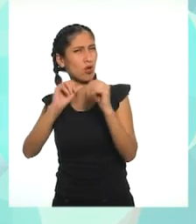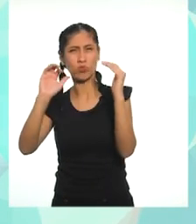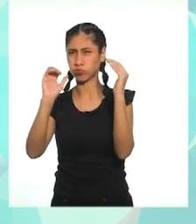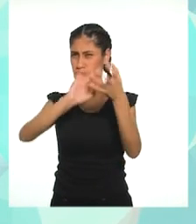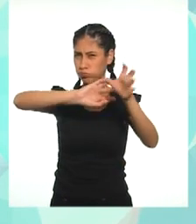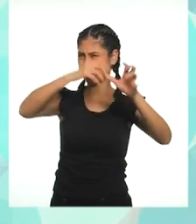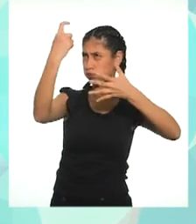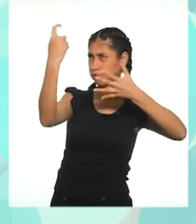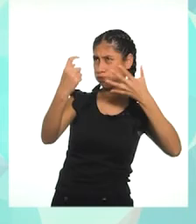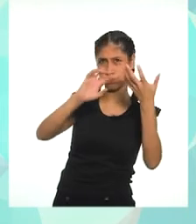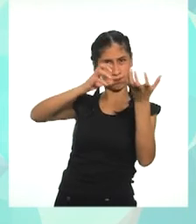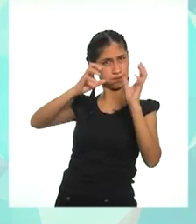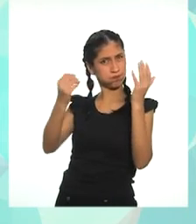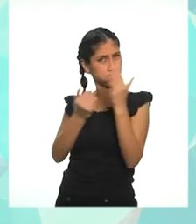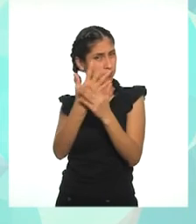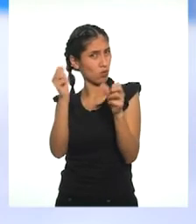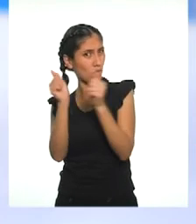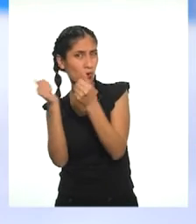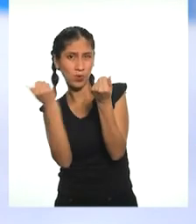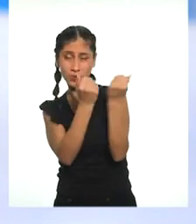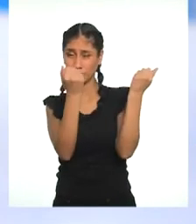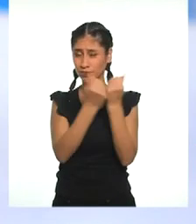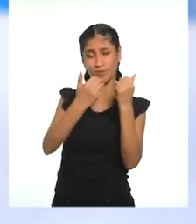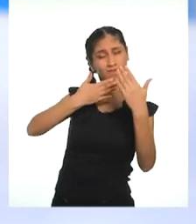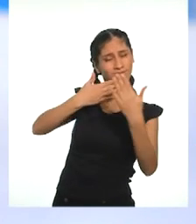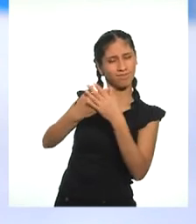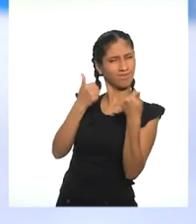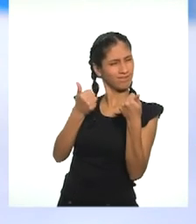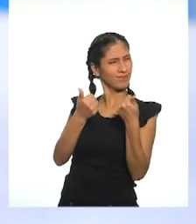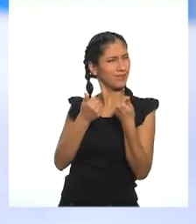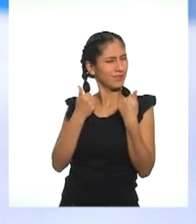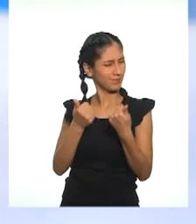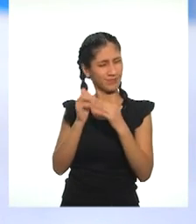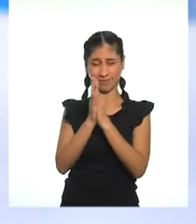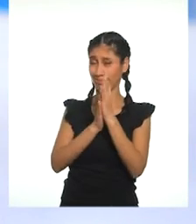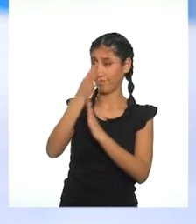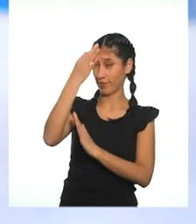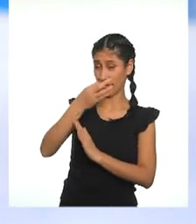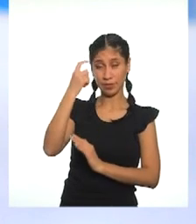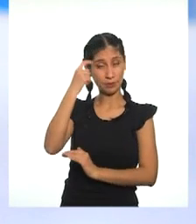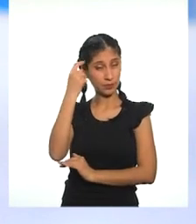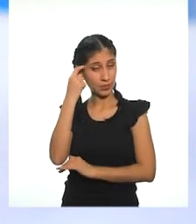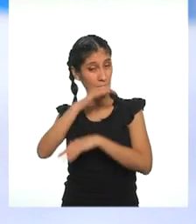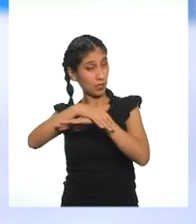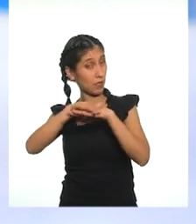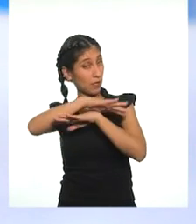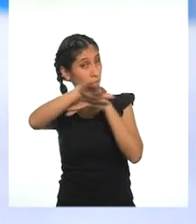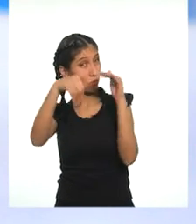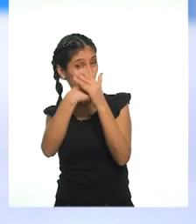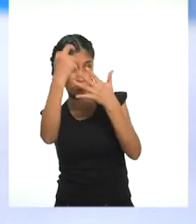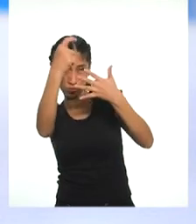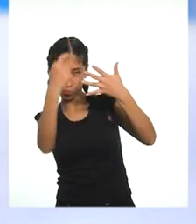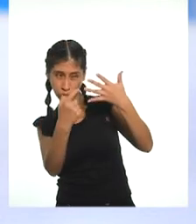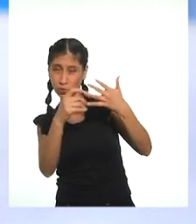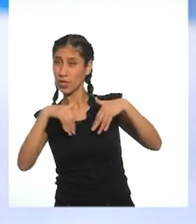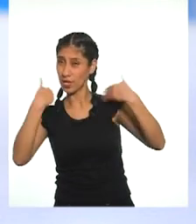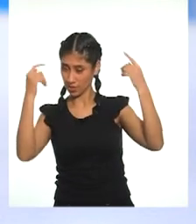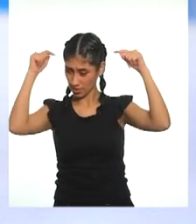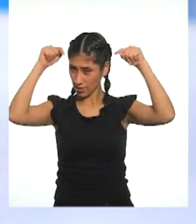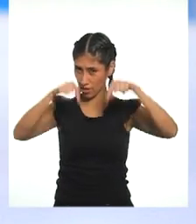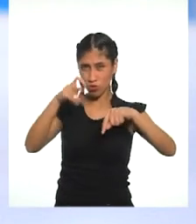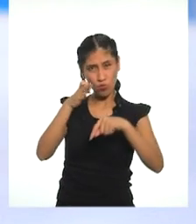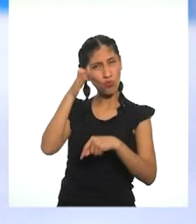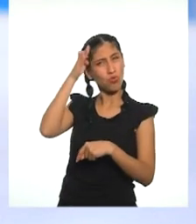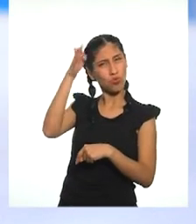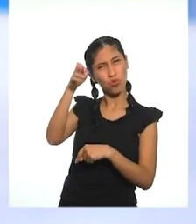que trabajar juntos. Muchas gracias. Excelente. De verdad que pensar en todas las posibilidades que nos puede traer el